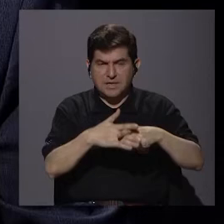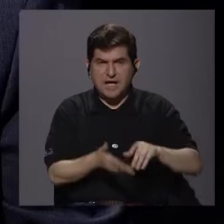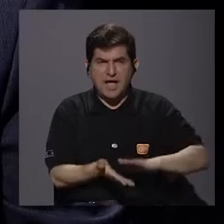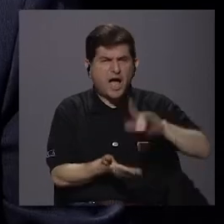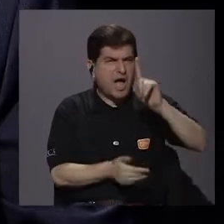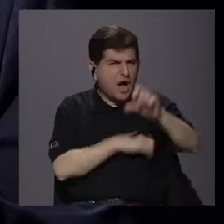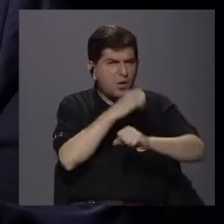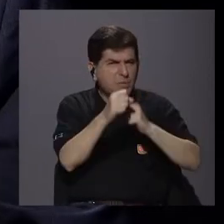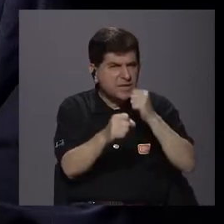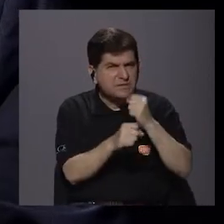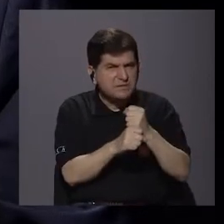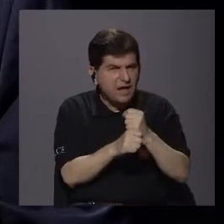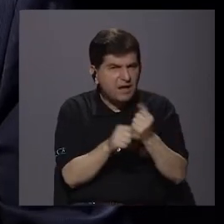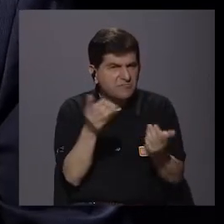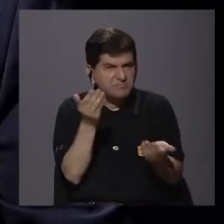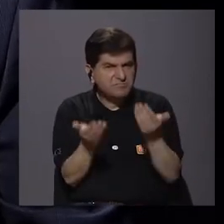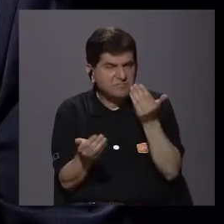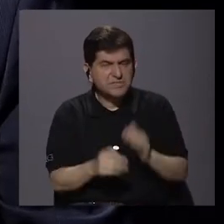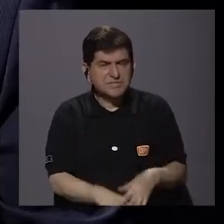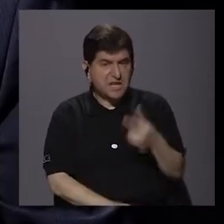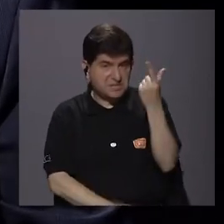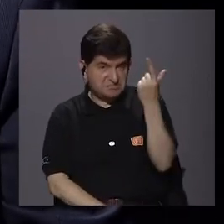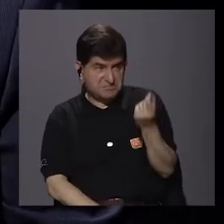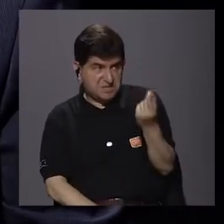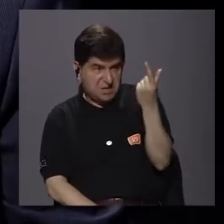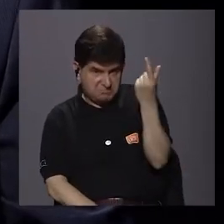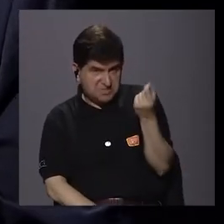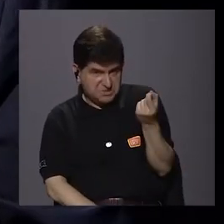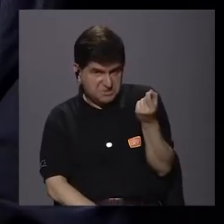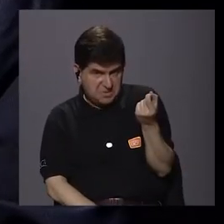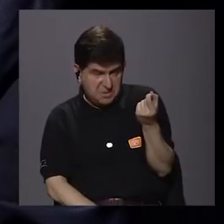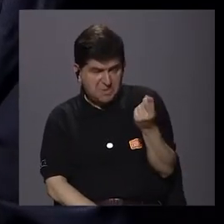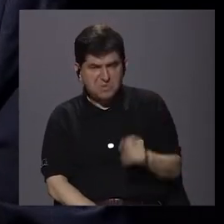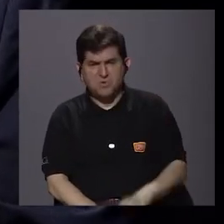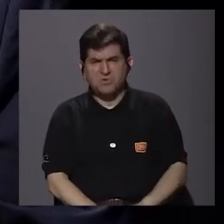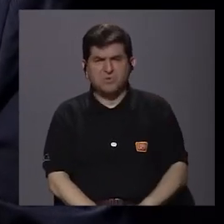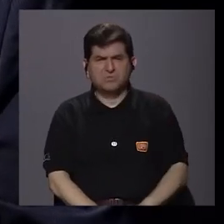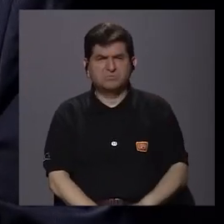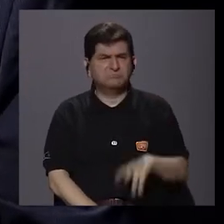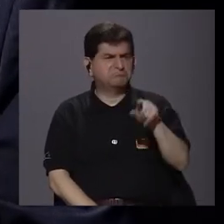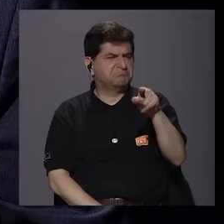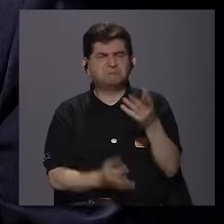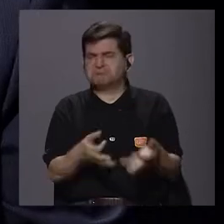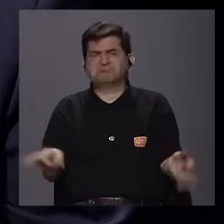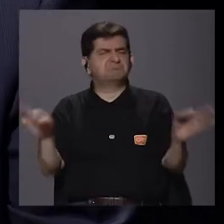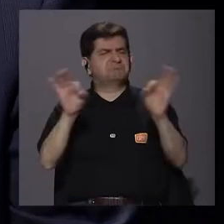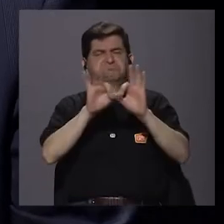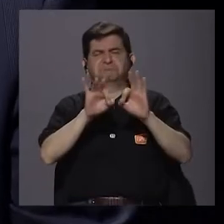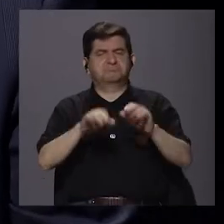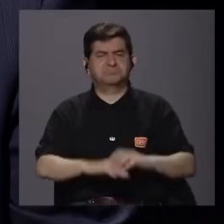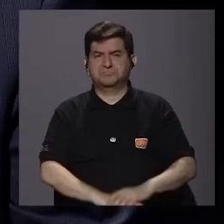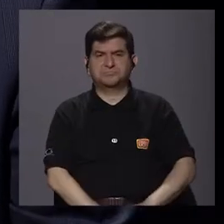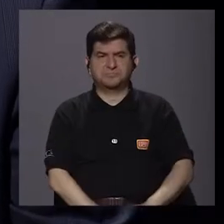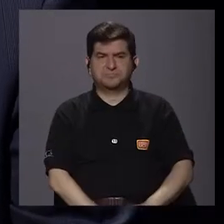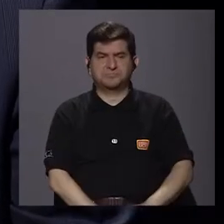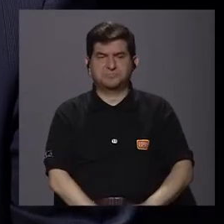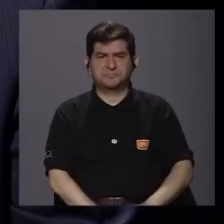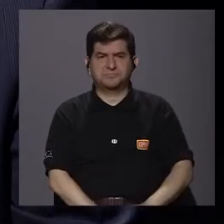que le aumente en un año más para pensionarse no le va a dar tanta importancia